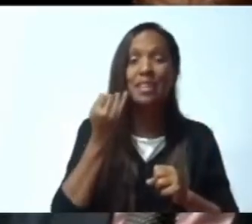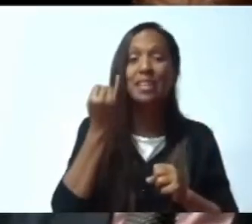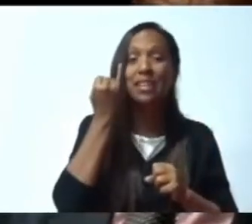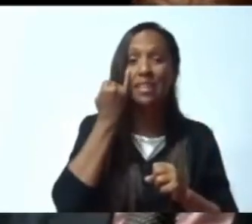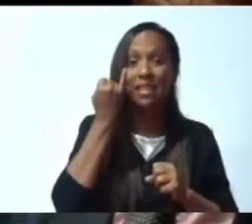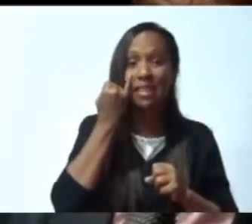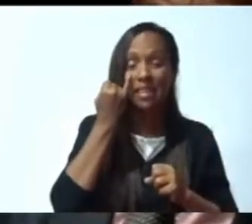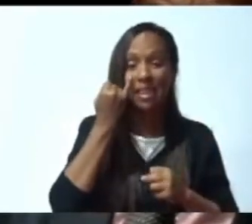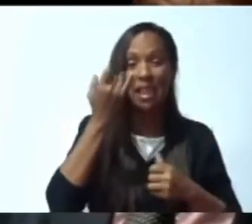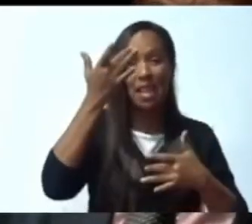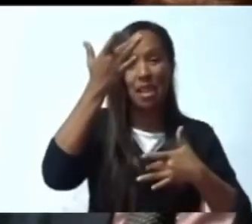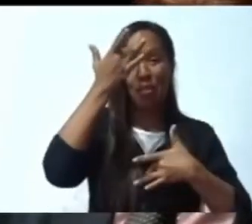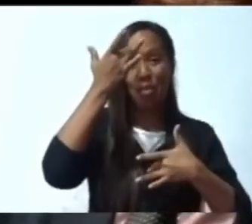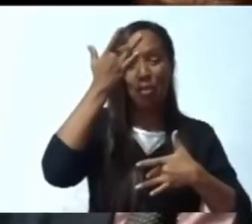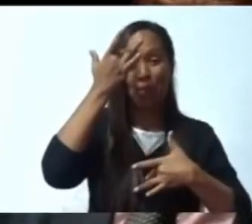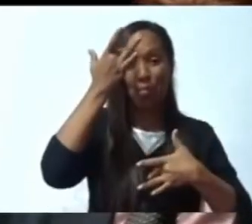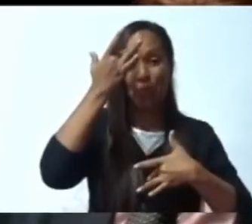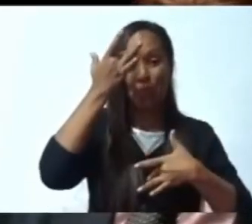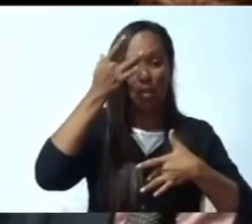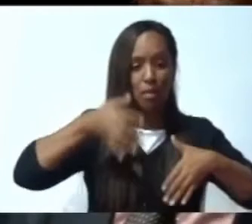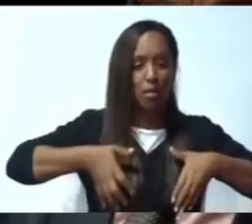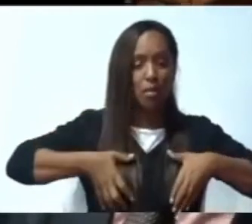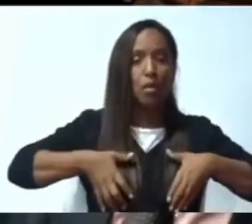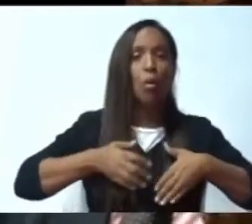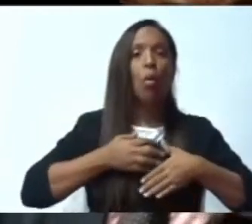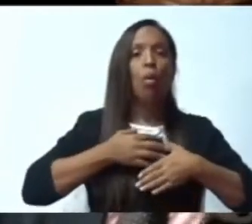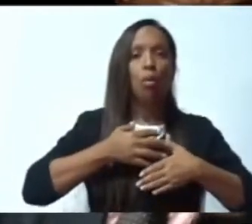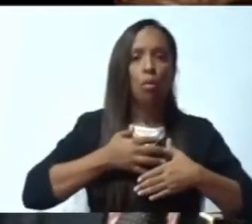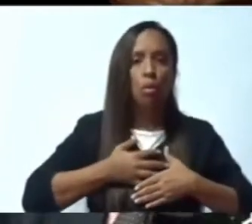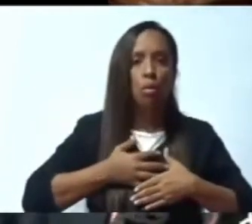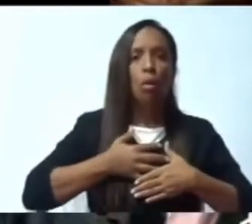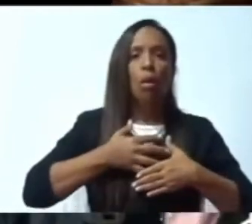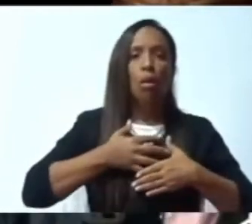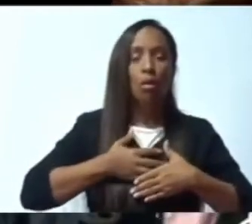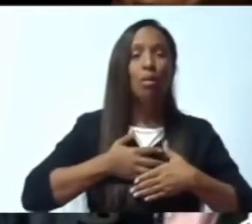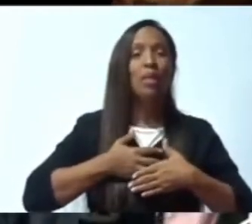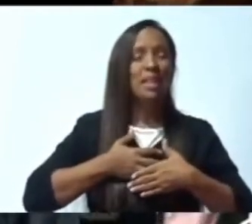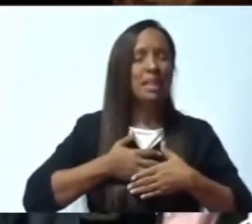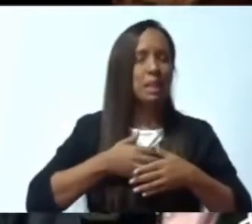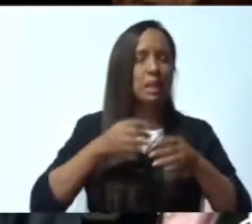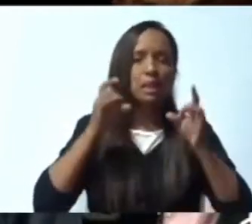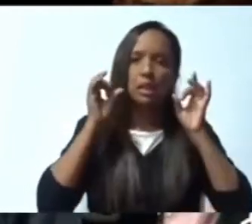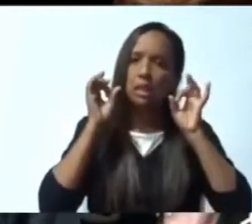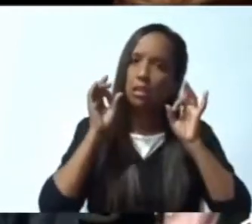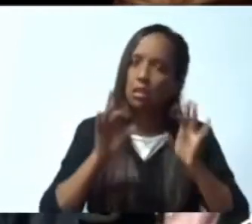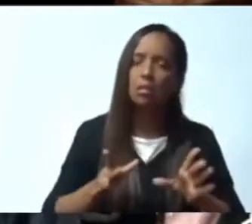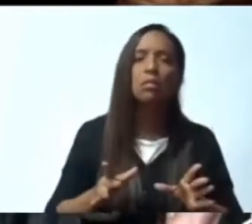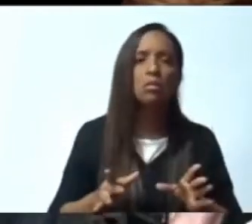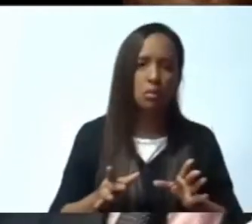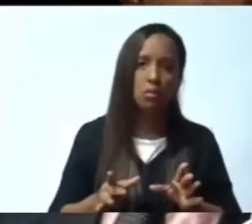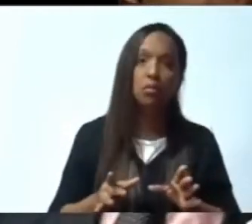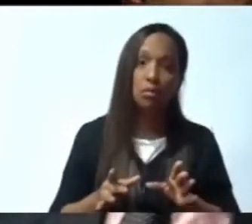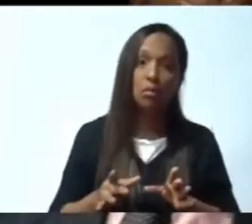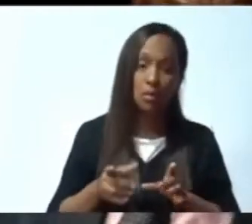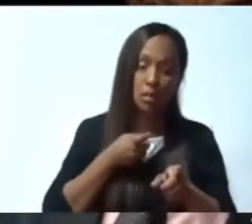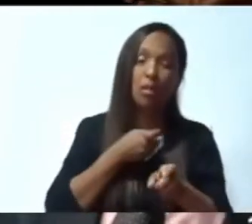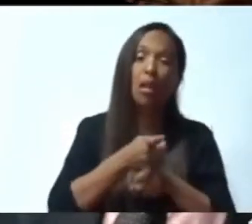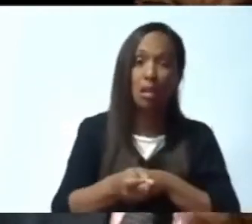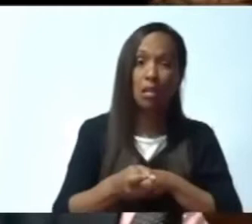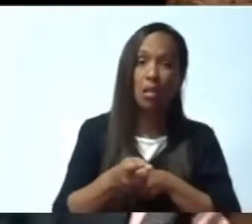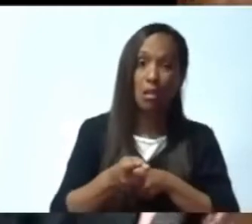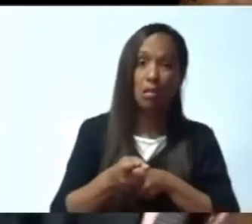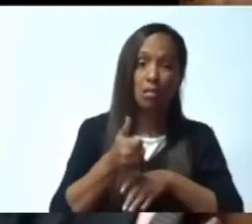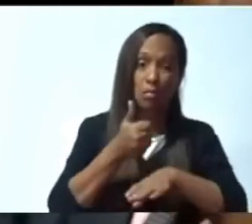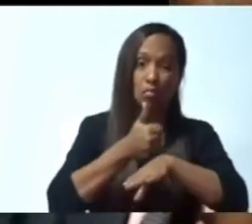entonces yo quiero pedirles a todos ustedes y a nuestro presidente honorables diputadas y diputados que